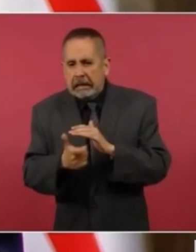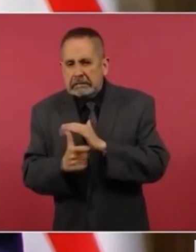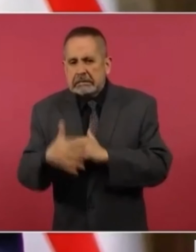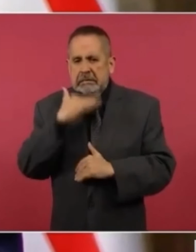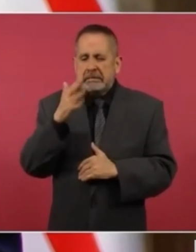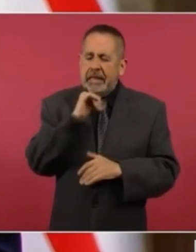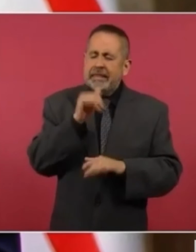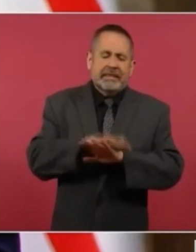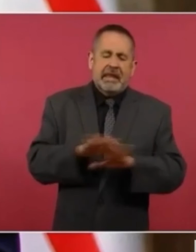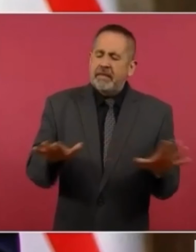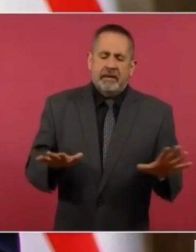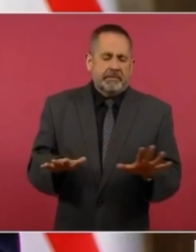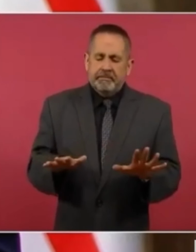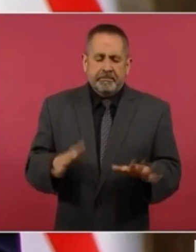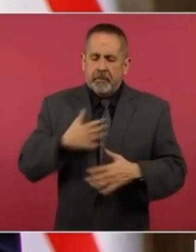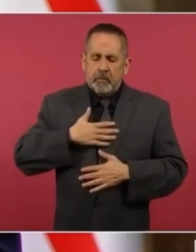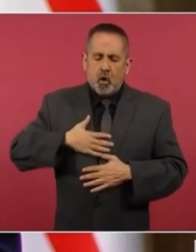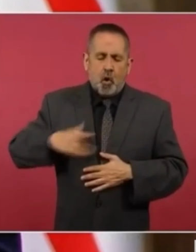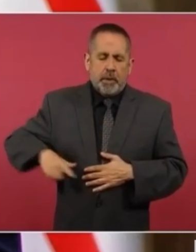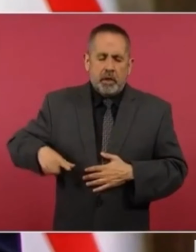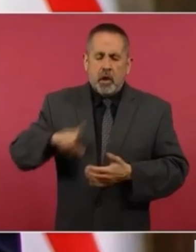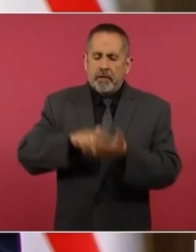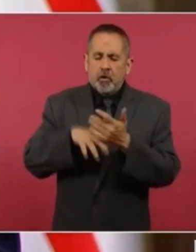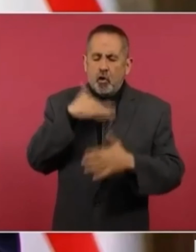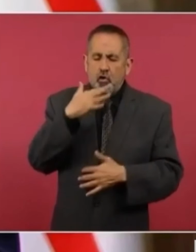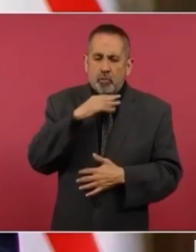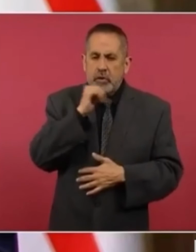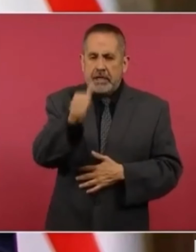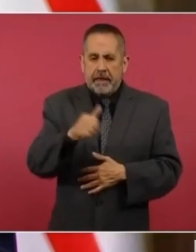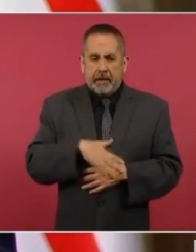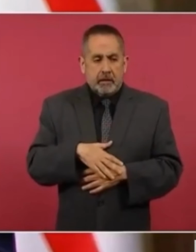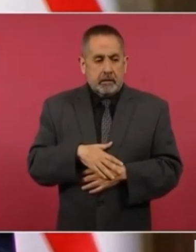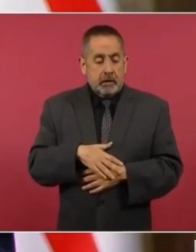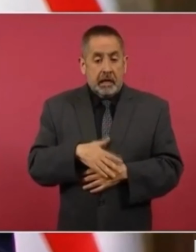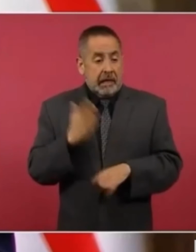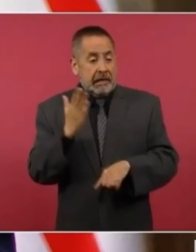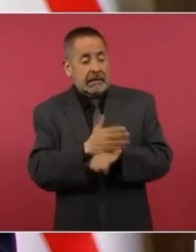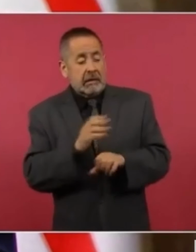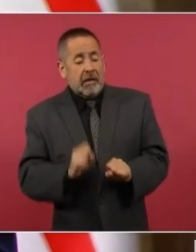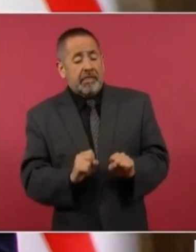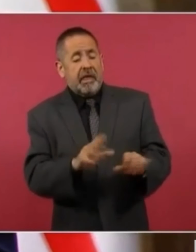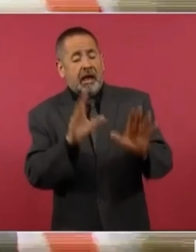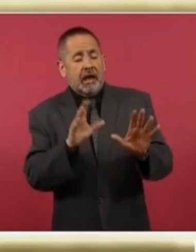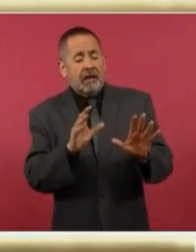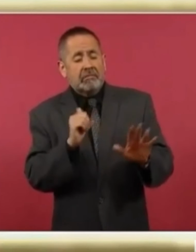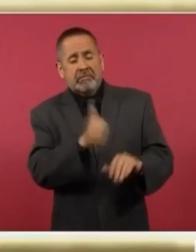en el gobierno que represento y no hay impunidad.